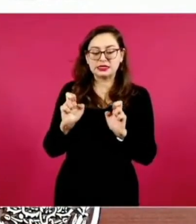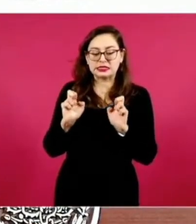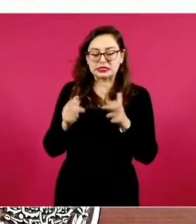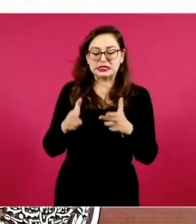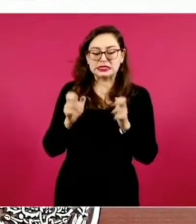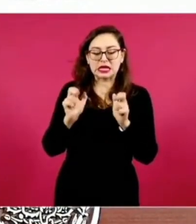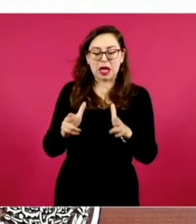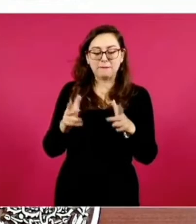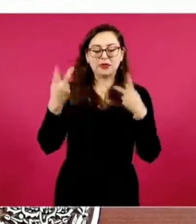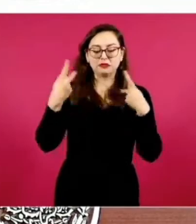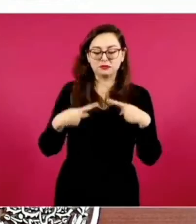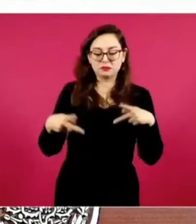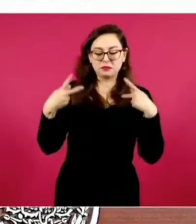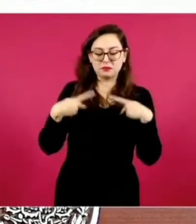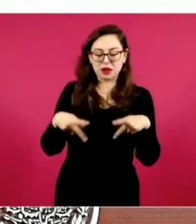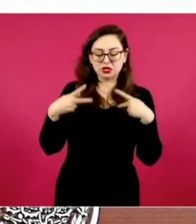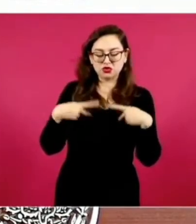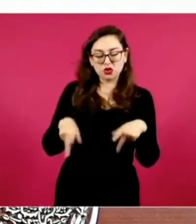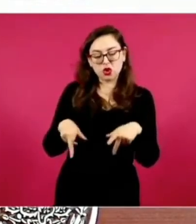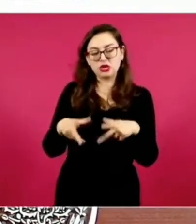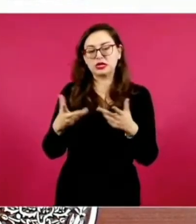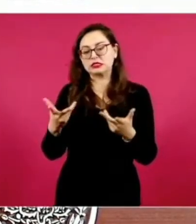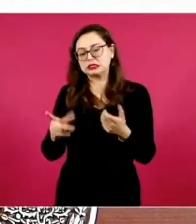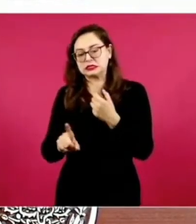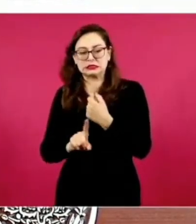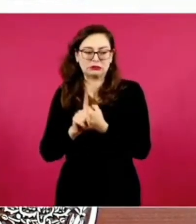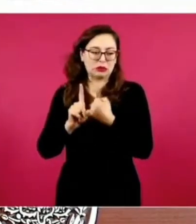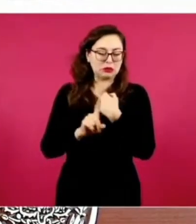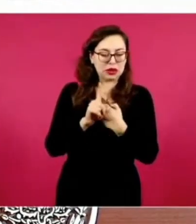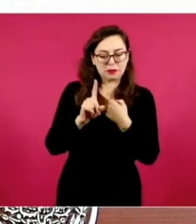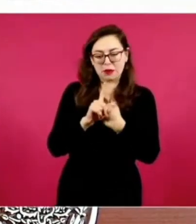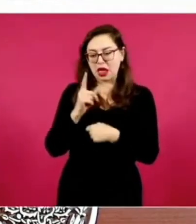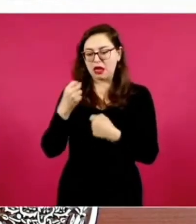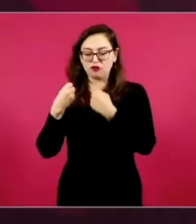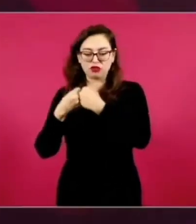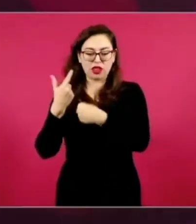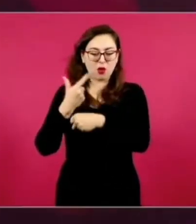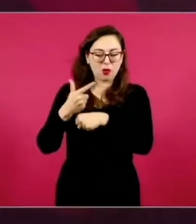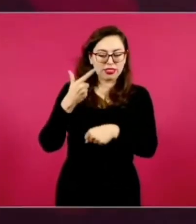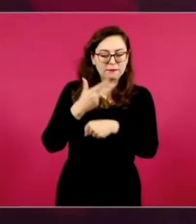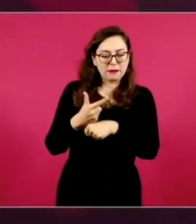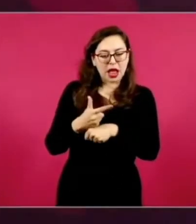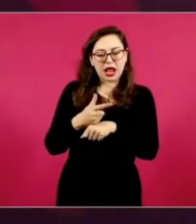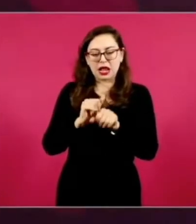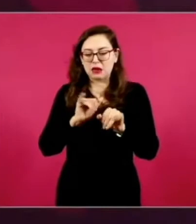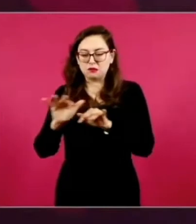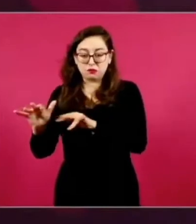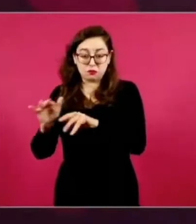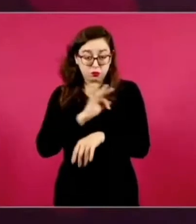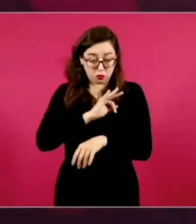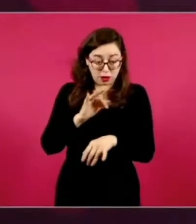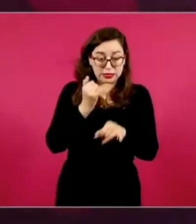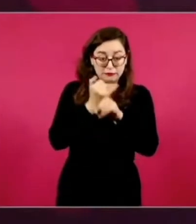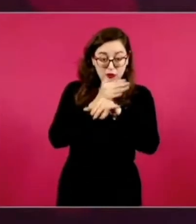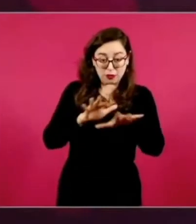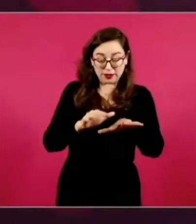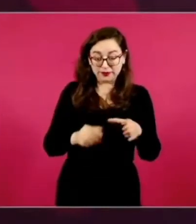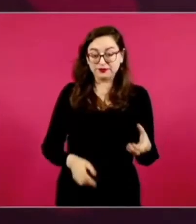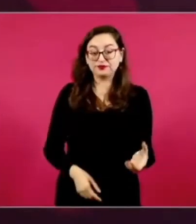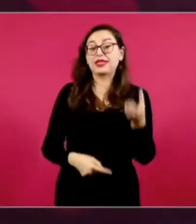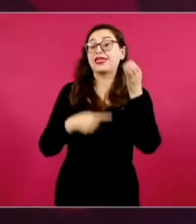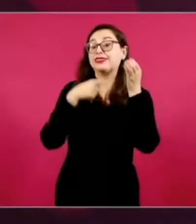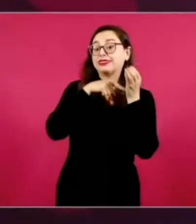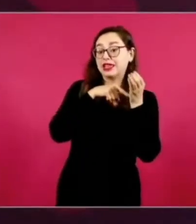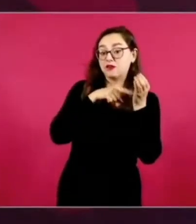desplazados en los límites de Chiapas con Guatemala? Claro que sí, presidente.